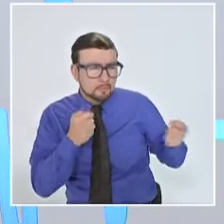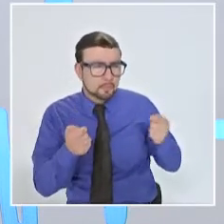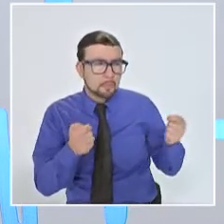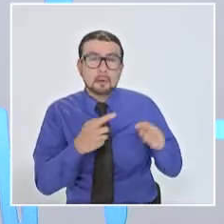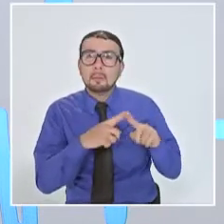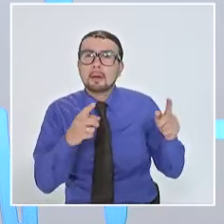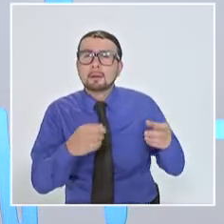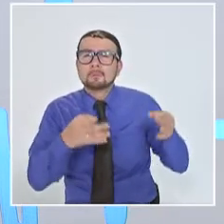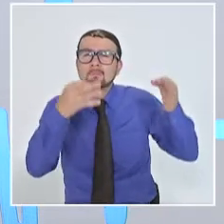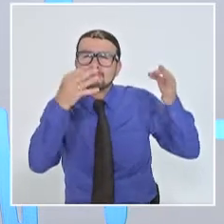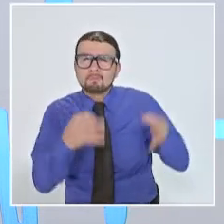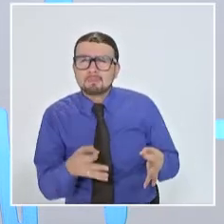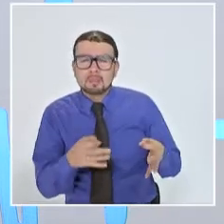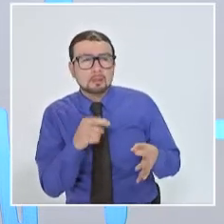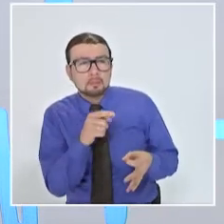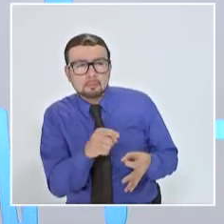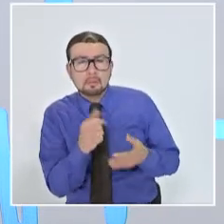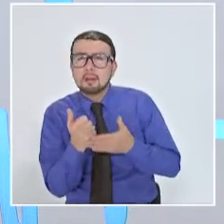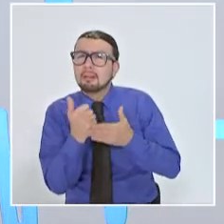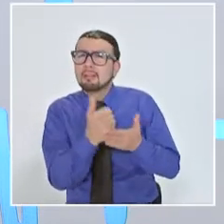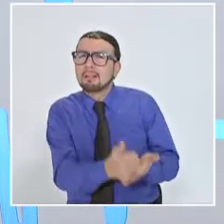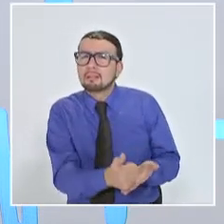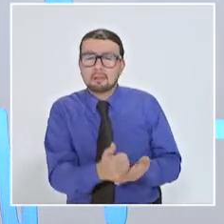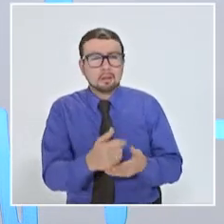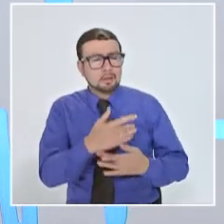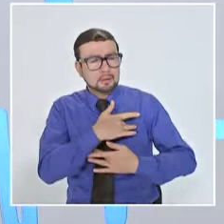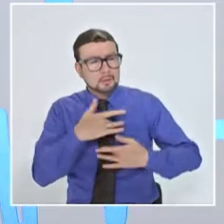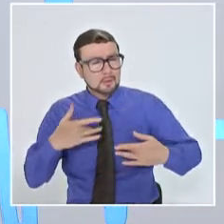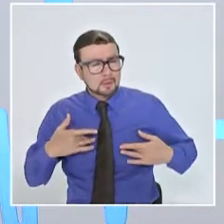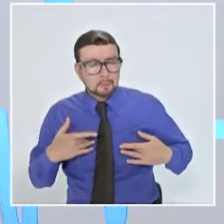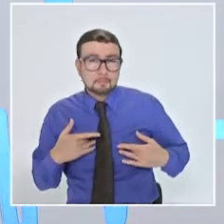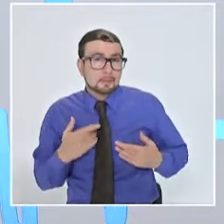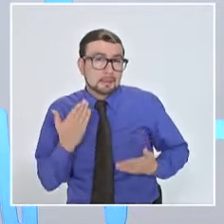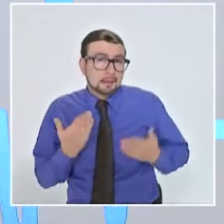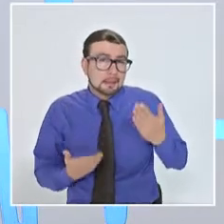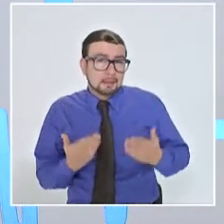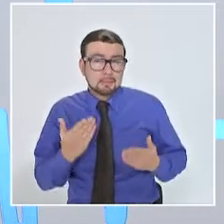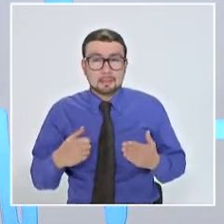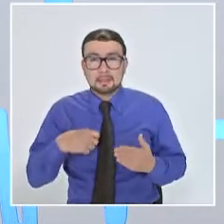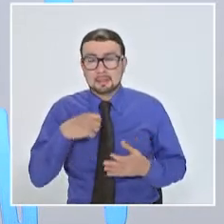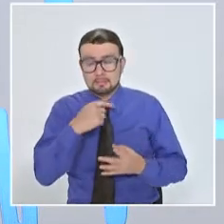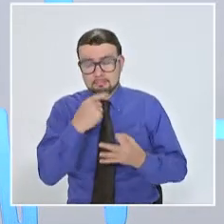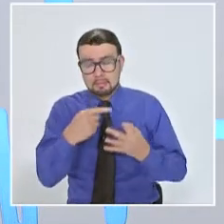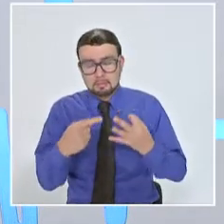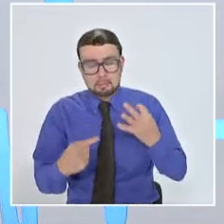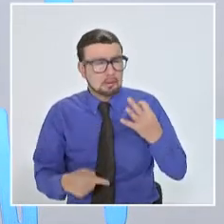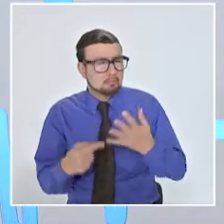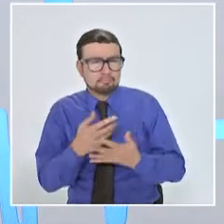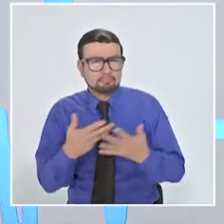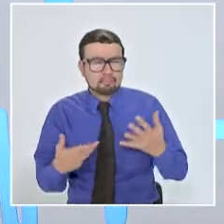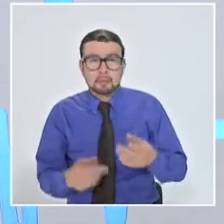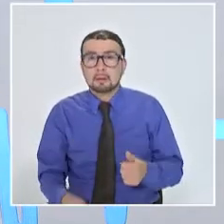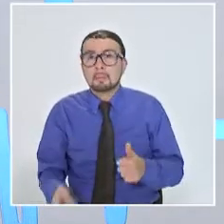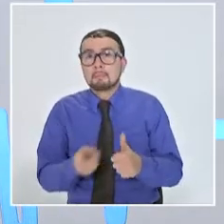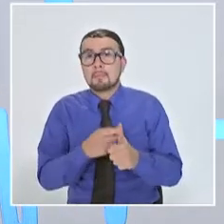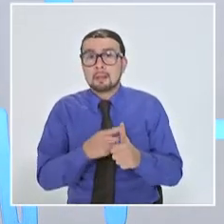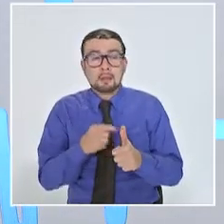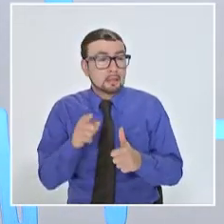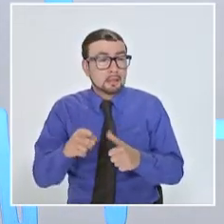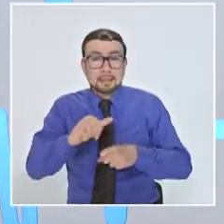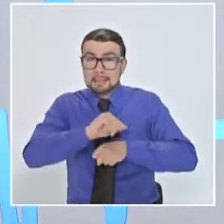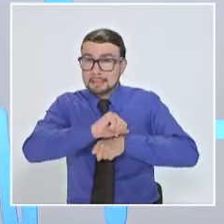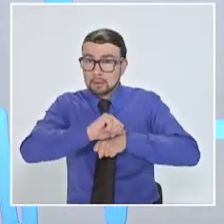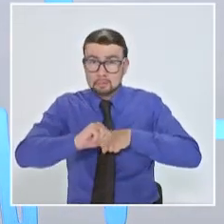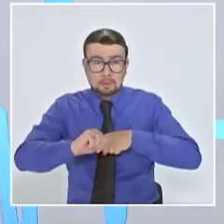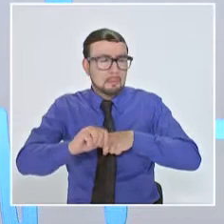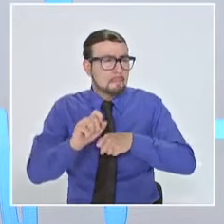es el tratamiento del cáncer de mama tiene varios pilares. Número 1, la cirugía.